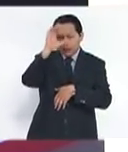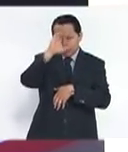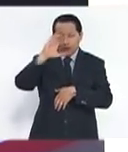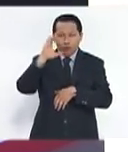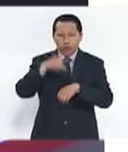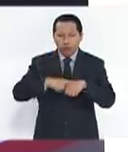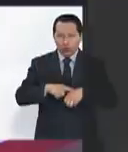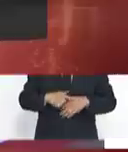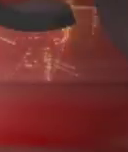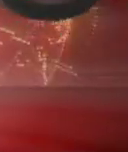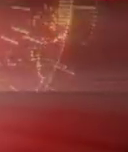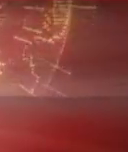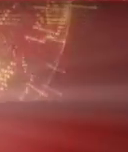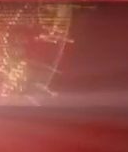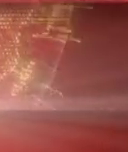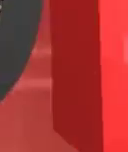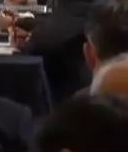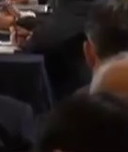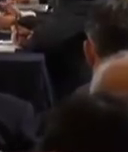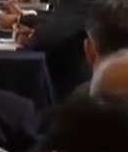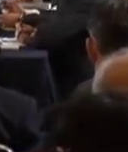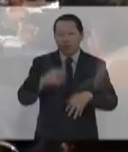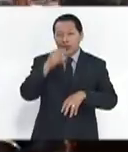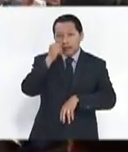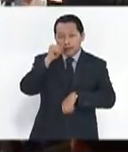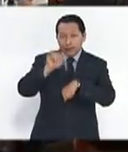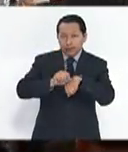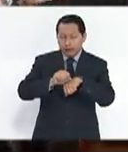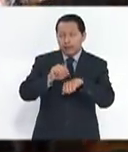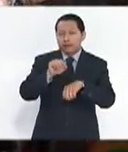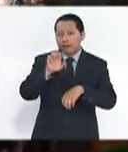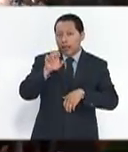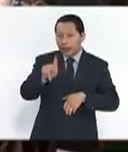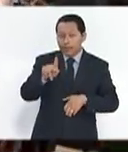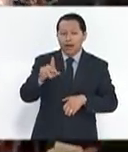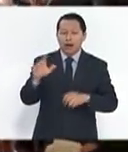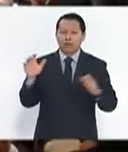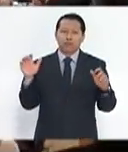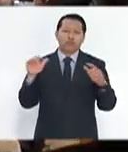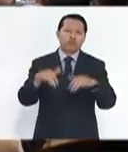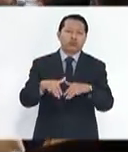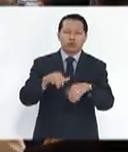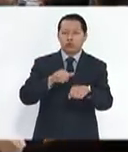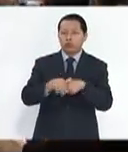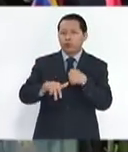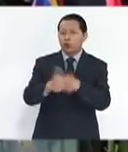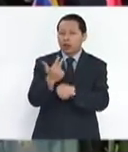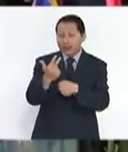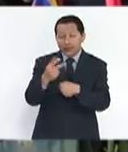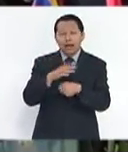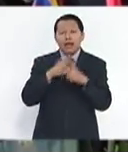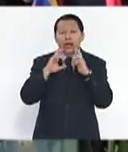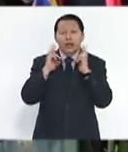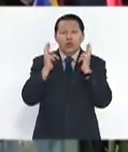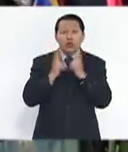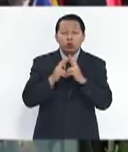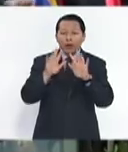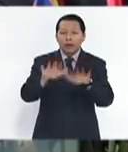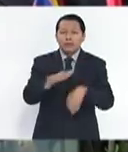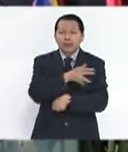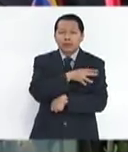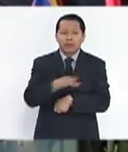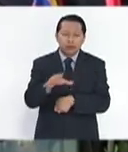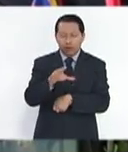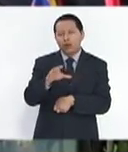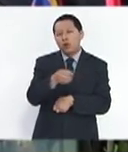la Cultura. La Secretaría de Educación Pública fue sede de la 13ª reunión ordinaria de la Asamblea General de